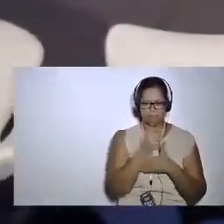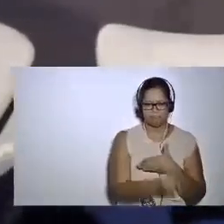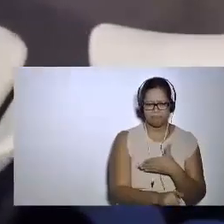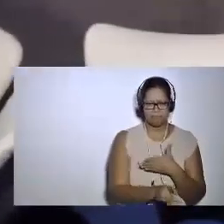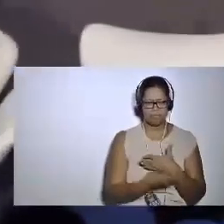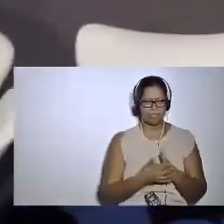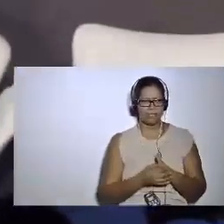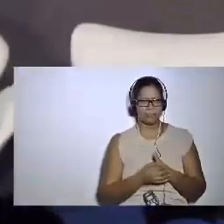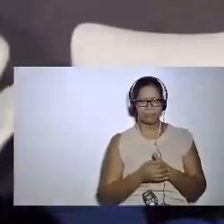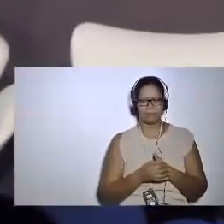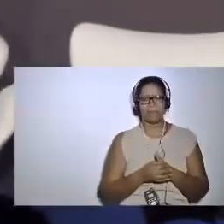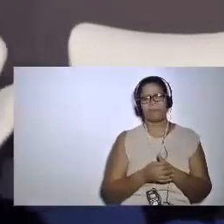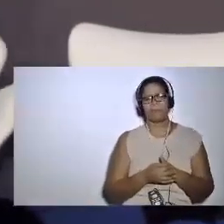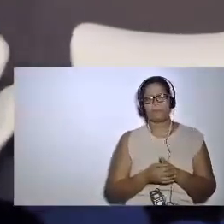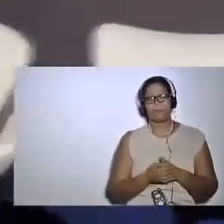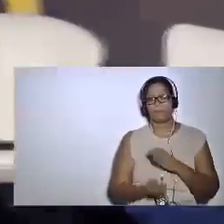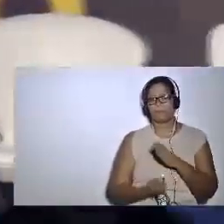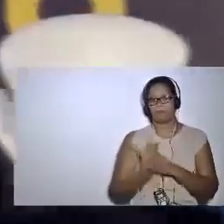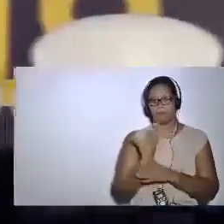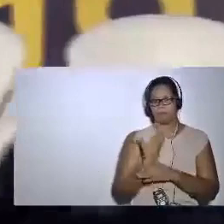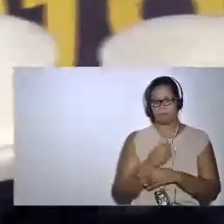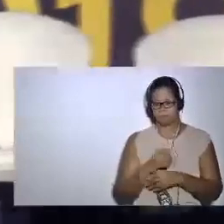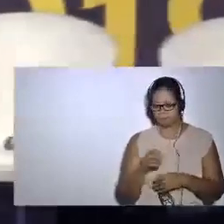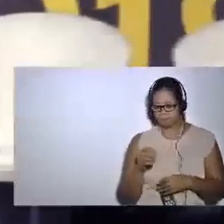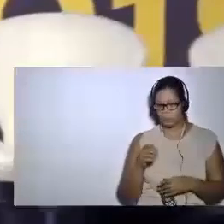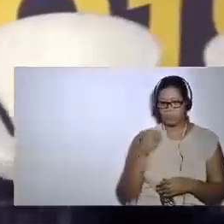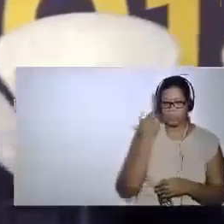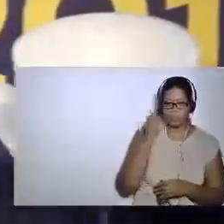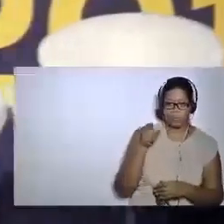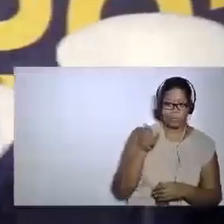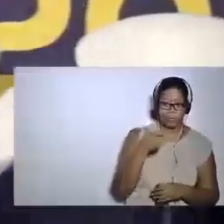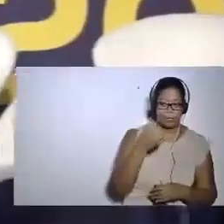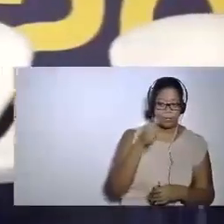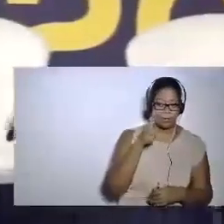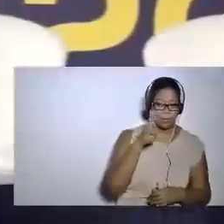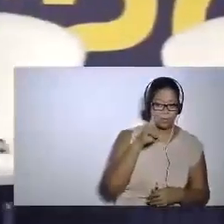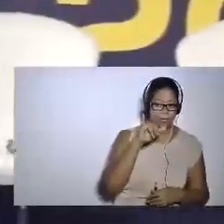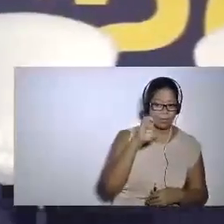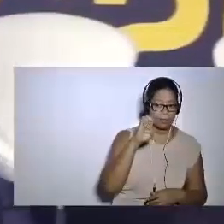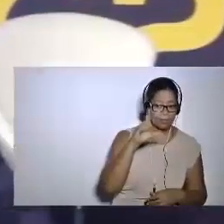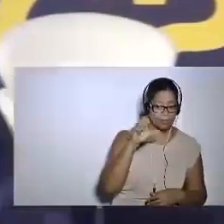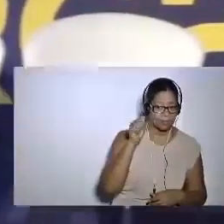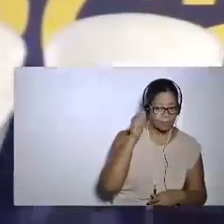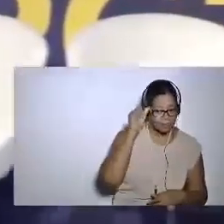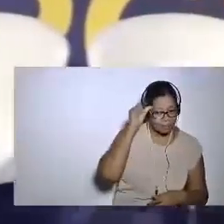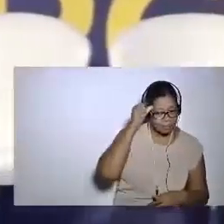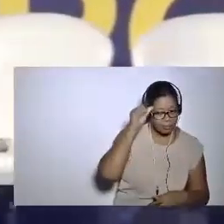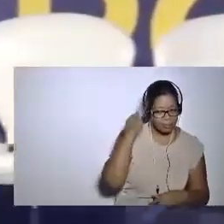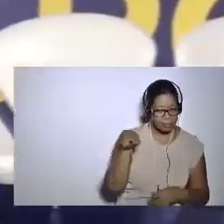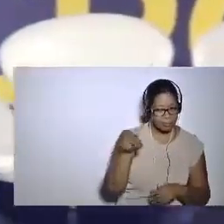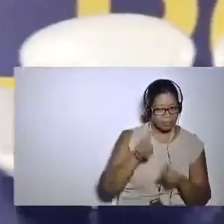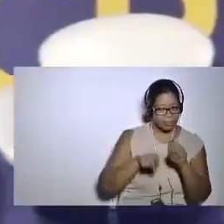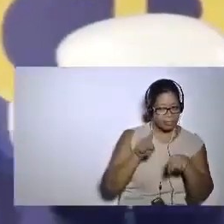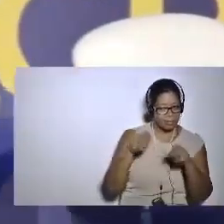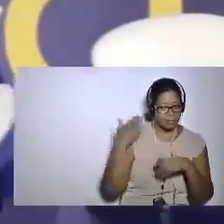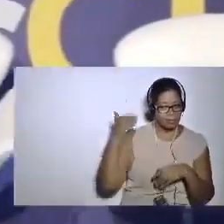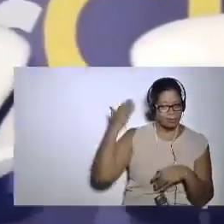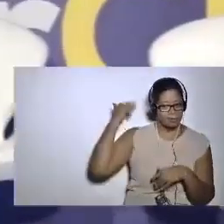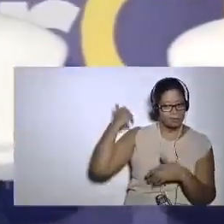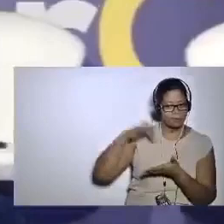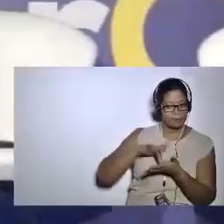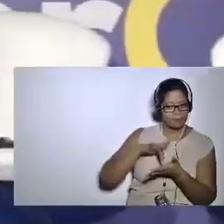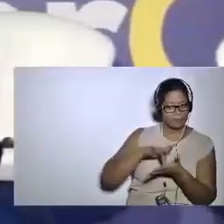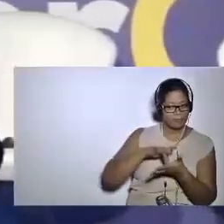qué proyecto es? No es la primera vez que nosotros hablamos sobre LEO Satellite. Acordémonos, hace 20 años, Bill